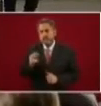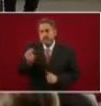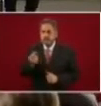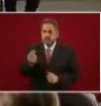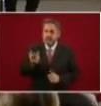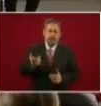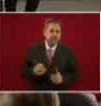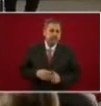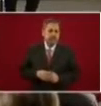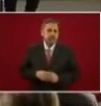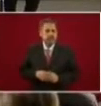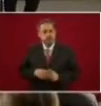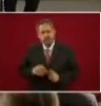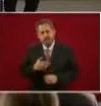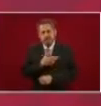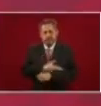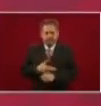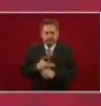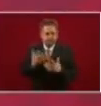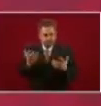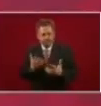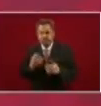que hacerlo